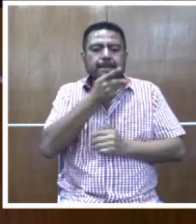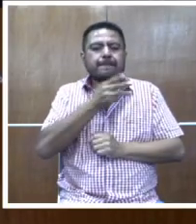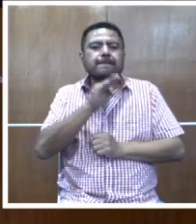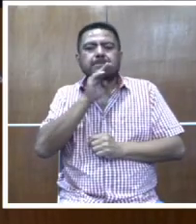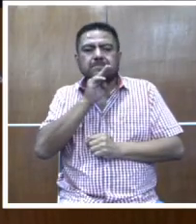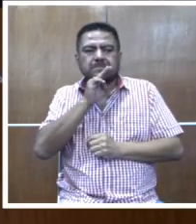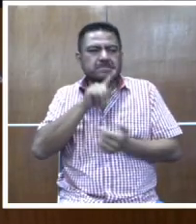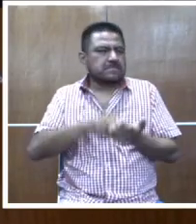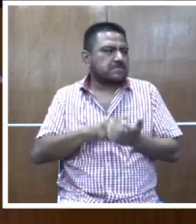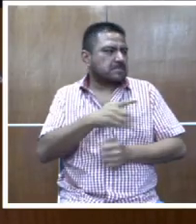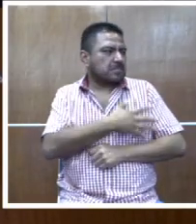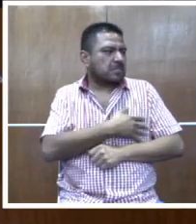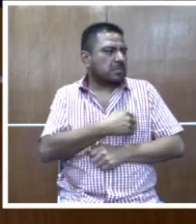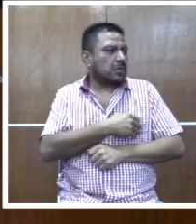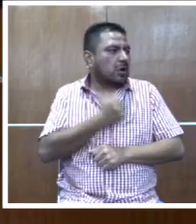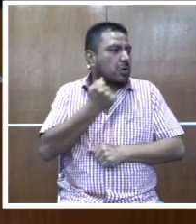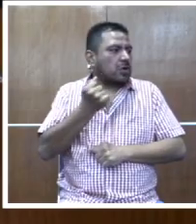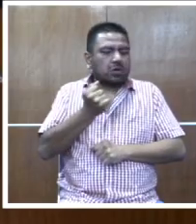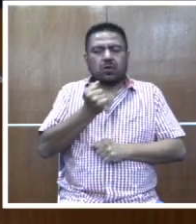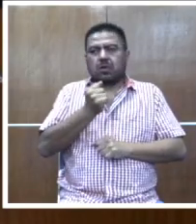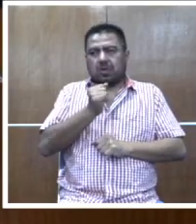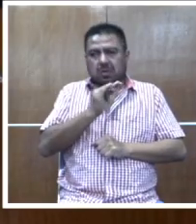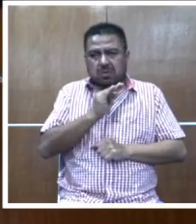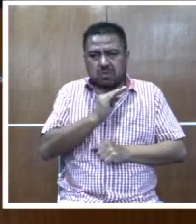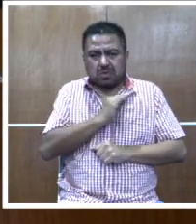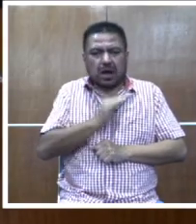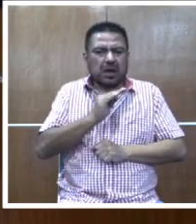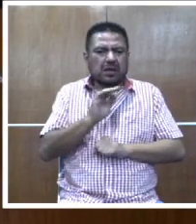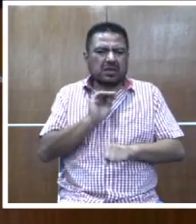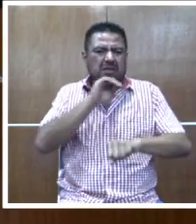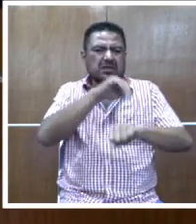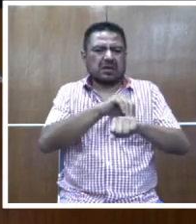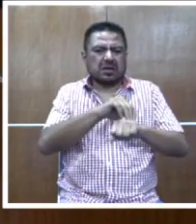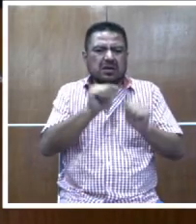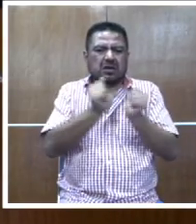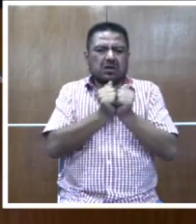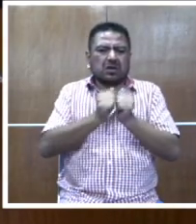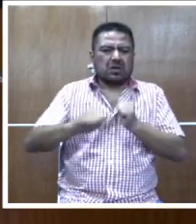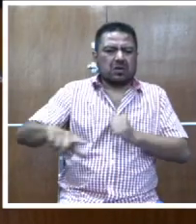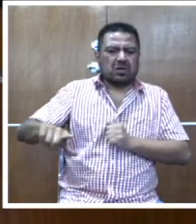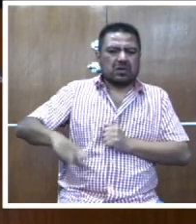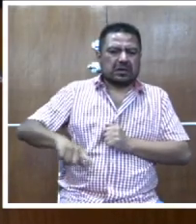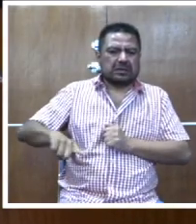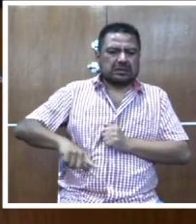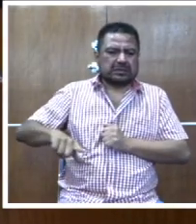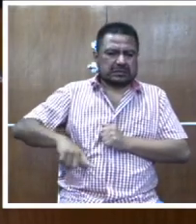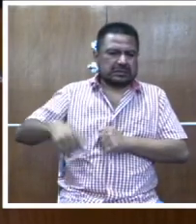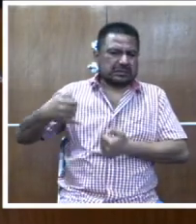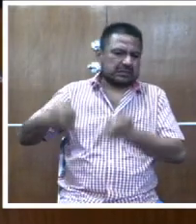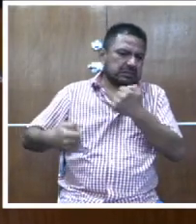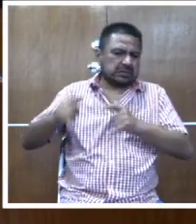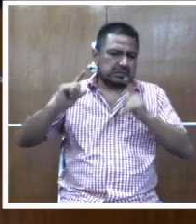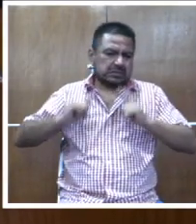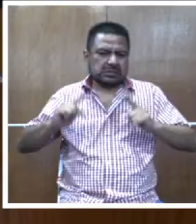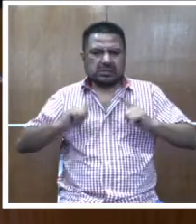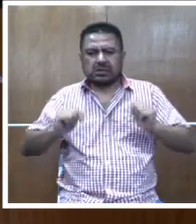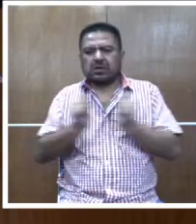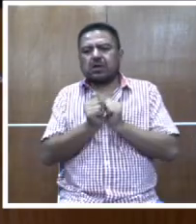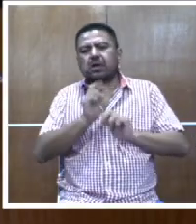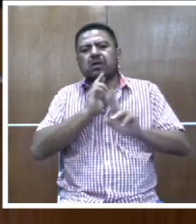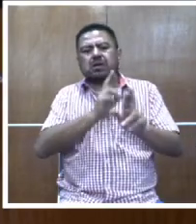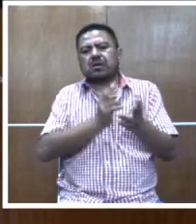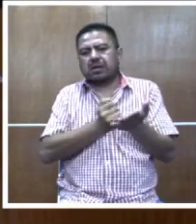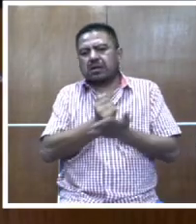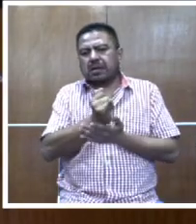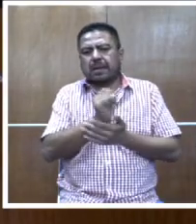madre de un menor o incapaz decretada por una autoridad jurisdiccional mediante resolución